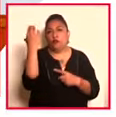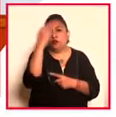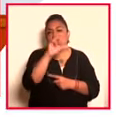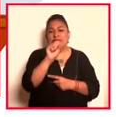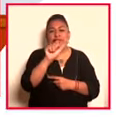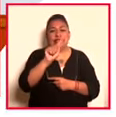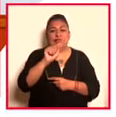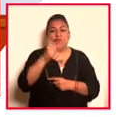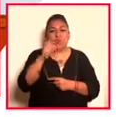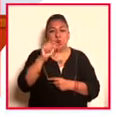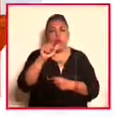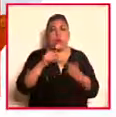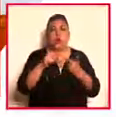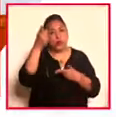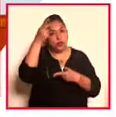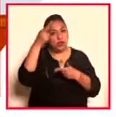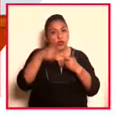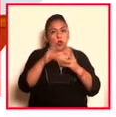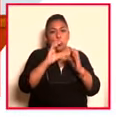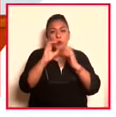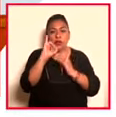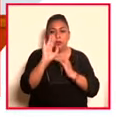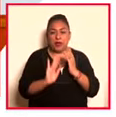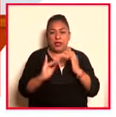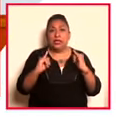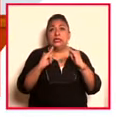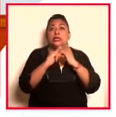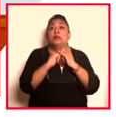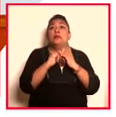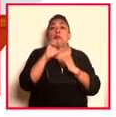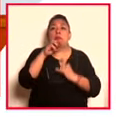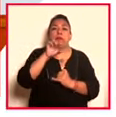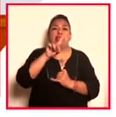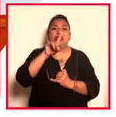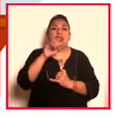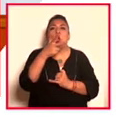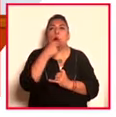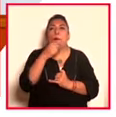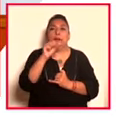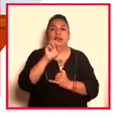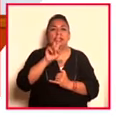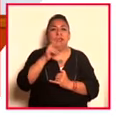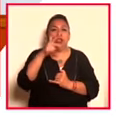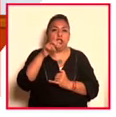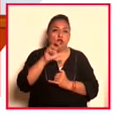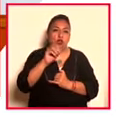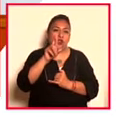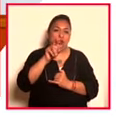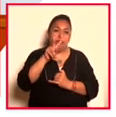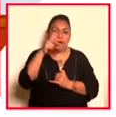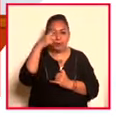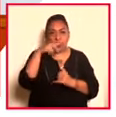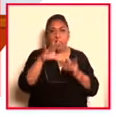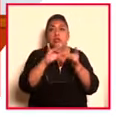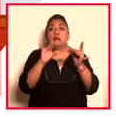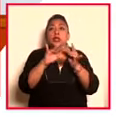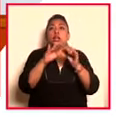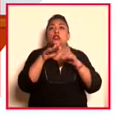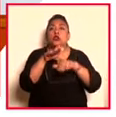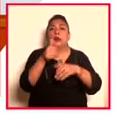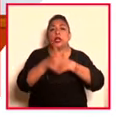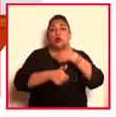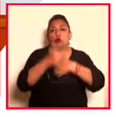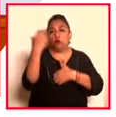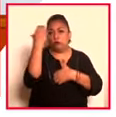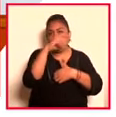Arau y al director de Comunicación e Imagen Institucional del MIDE, Sergio Rivera, para hablar sobre el concurso fotográfico La